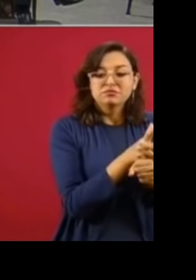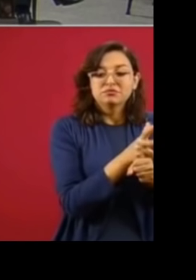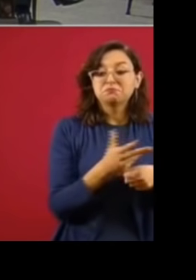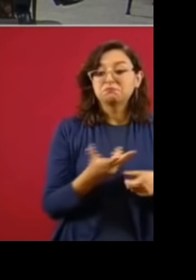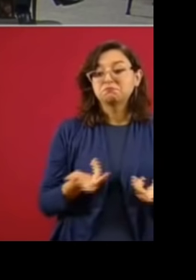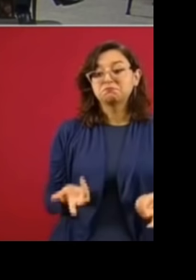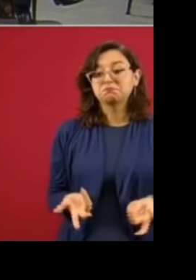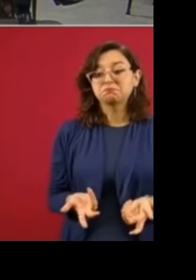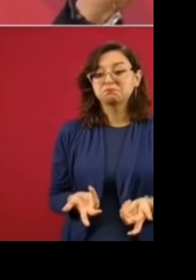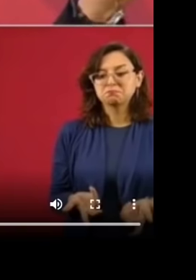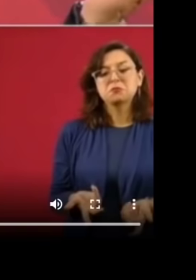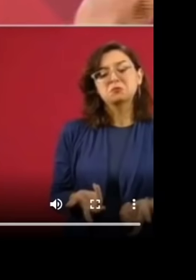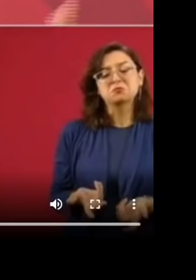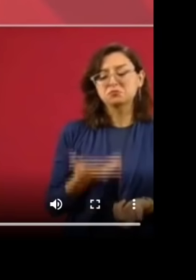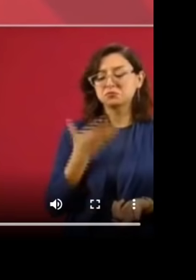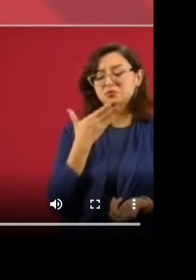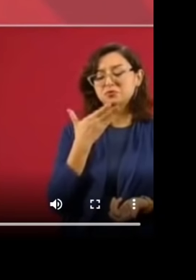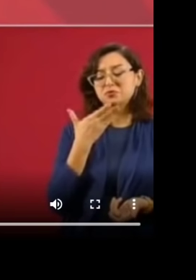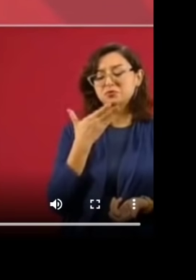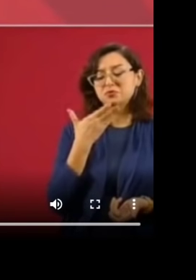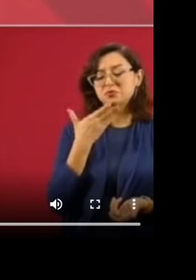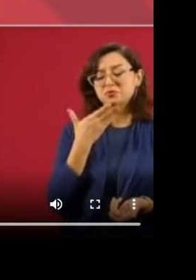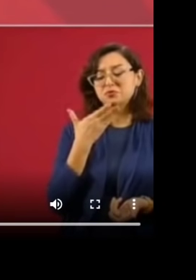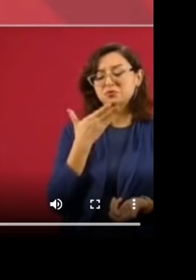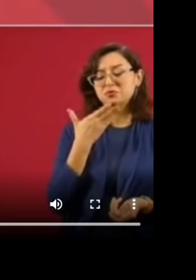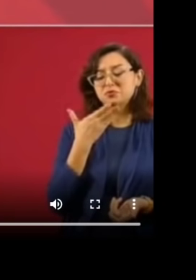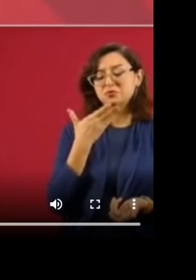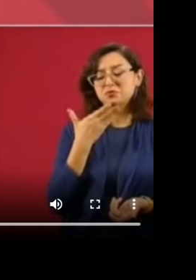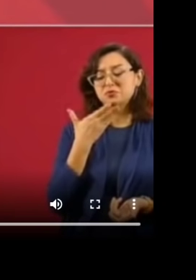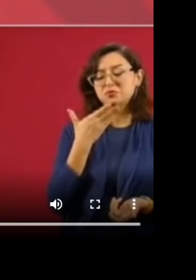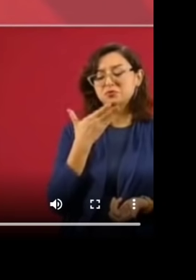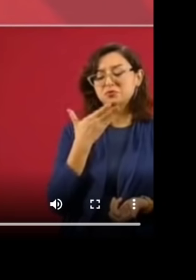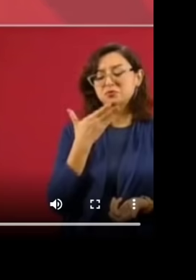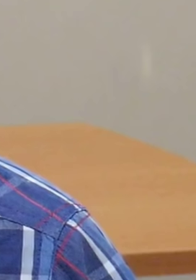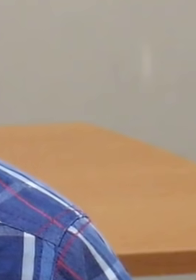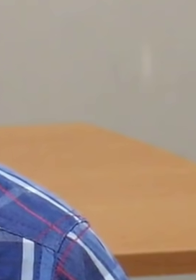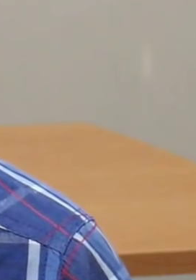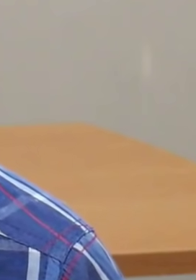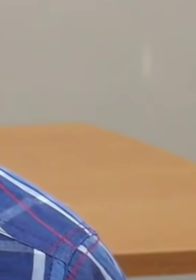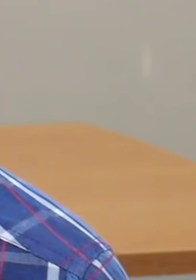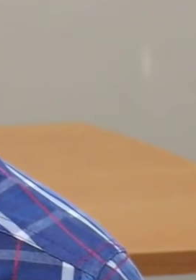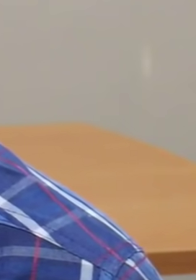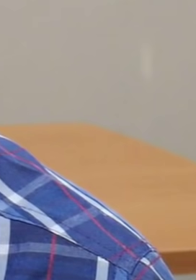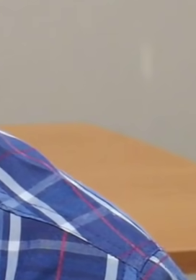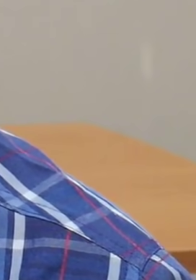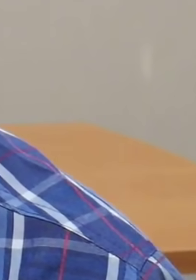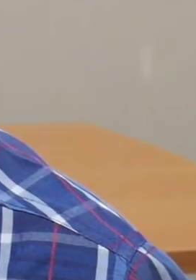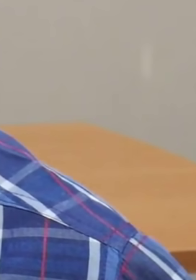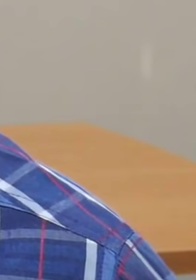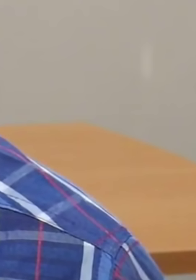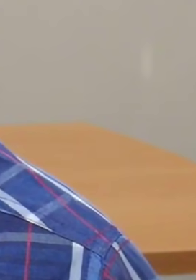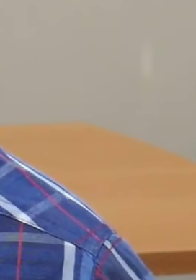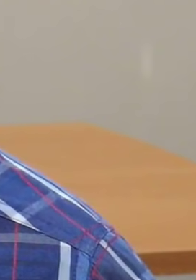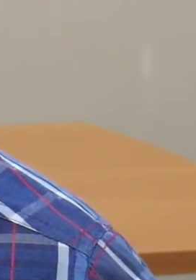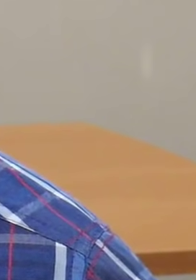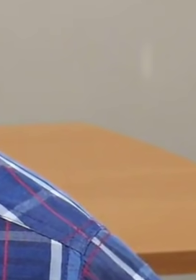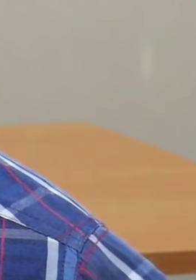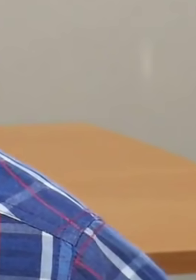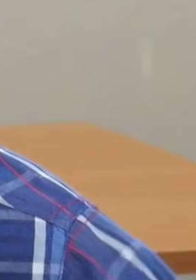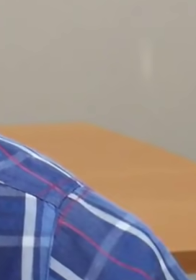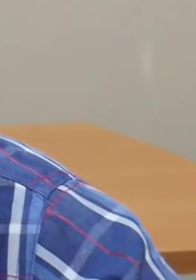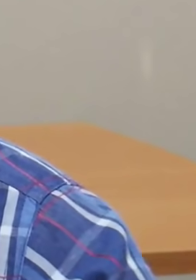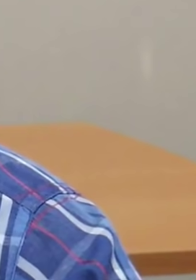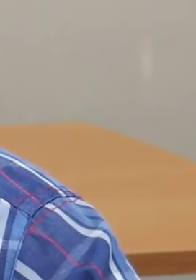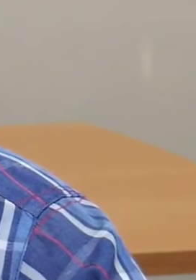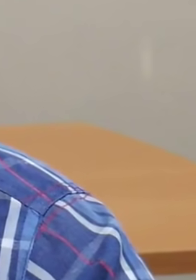pues está en su derecho. Bueno, lo que comenta el presidente, esto también ha sido muy polémico, la